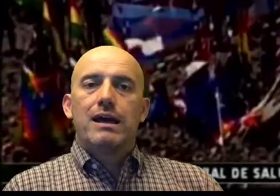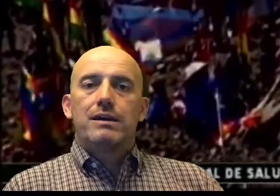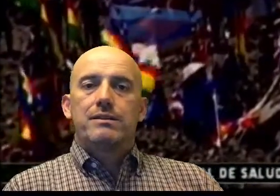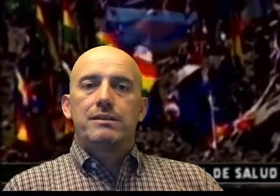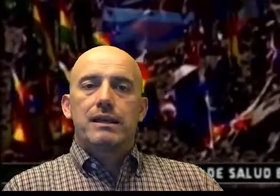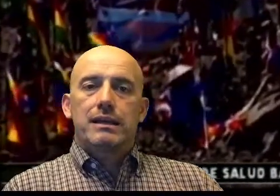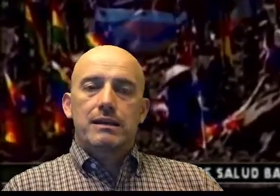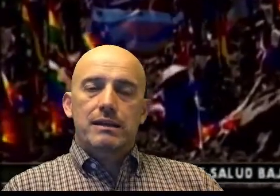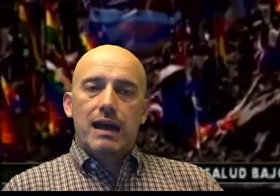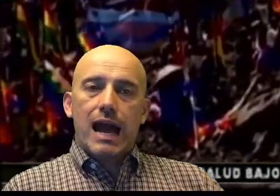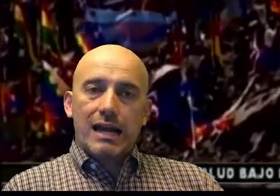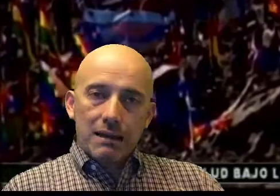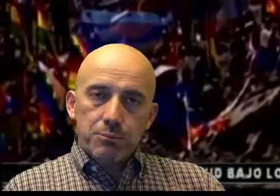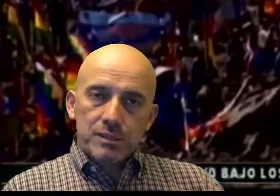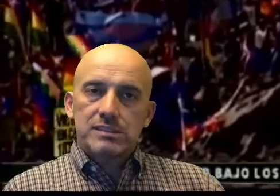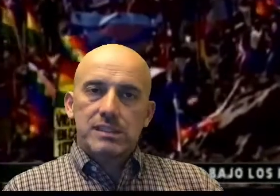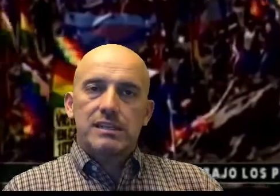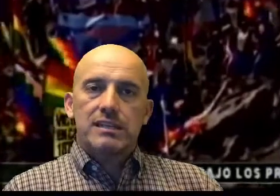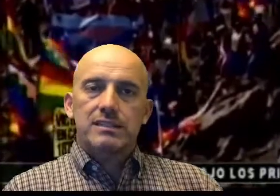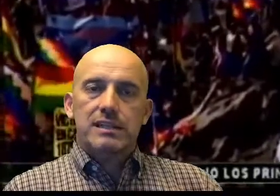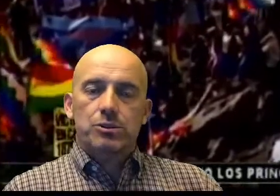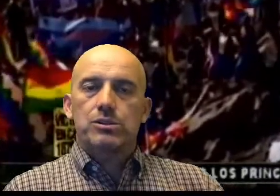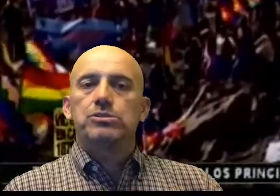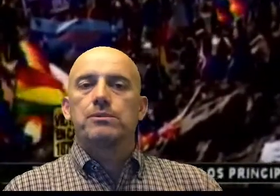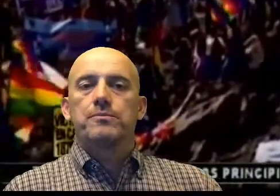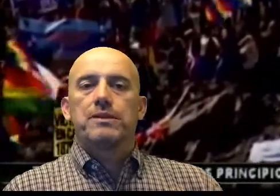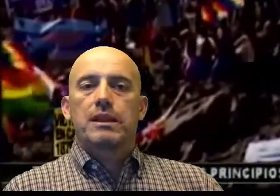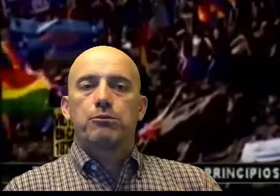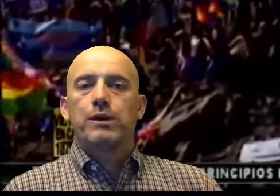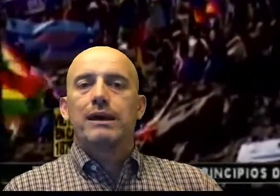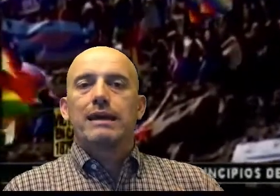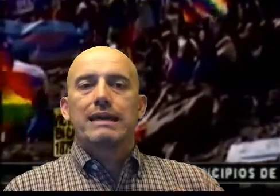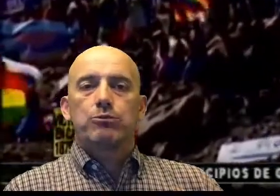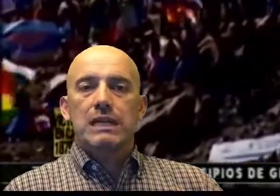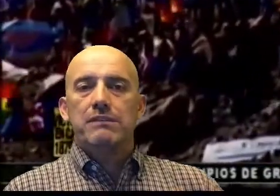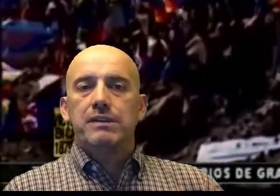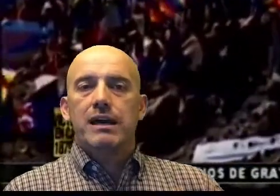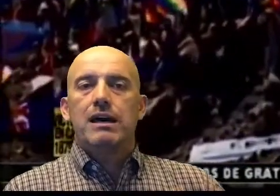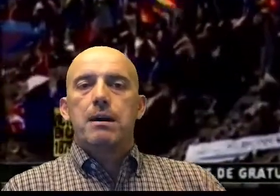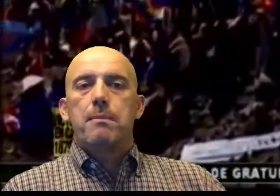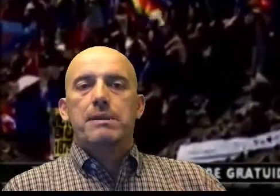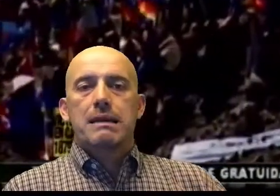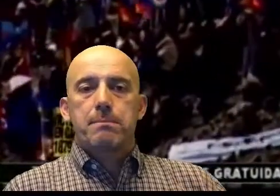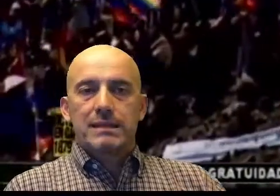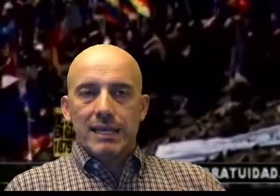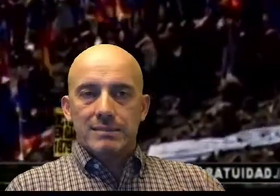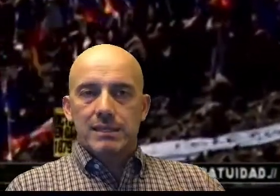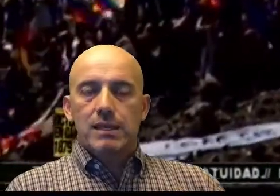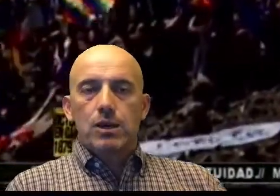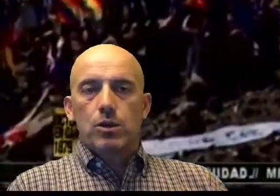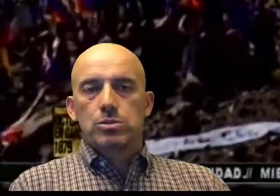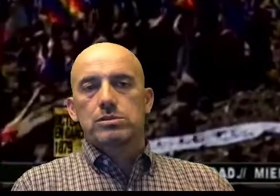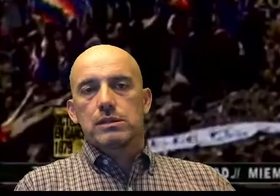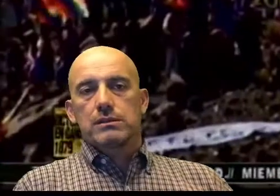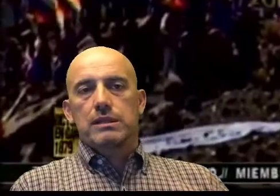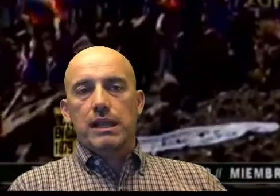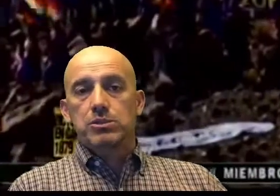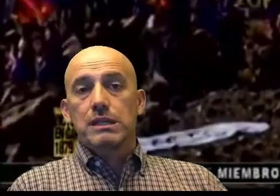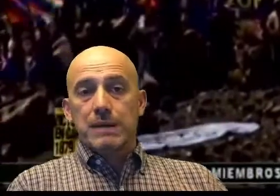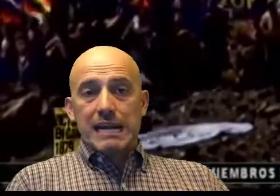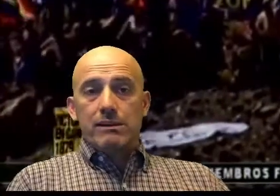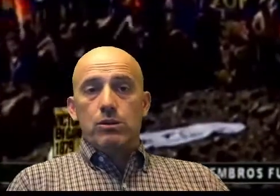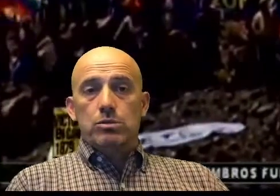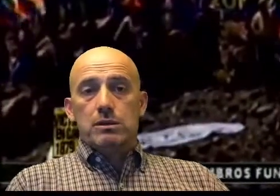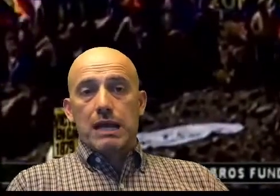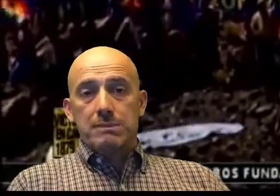cláusula de a cambio de sentencias de esas condiciones que fue que bolivia respetarse los derechos